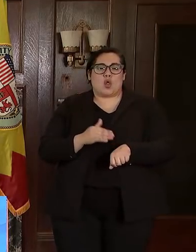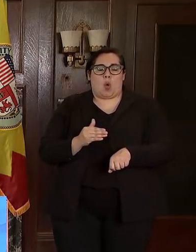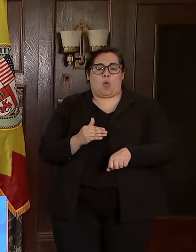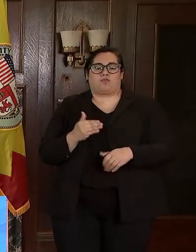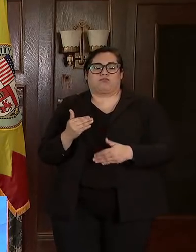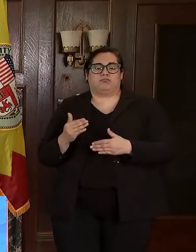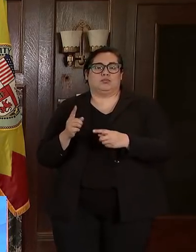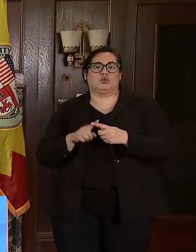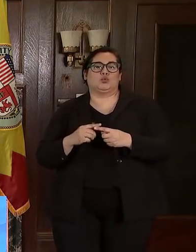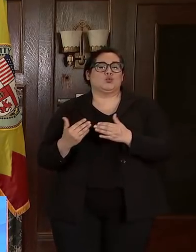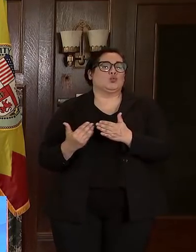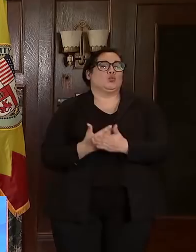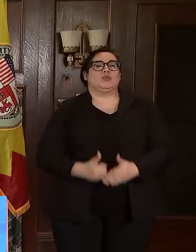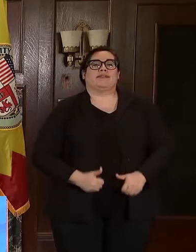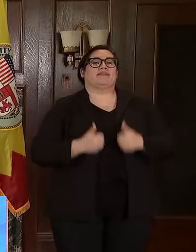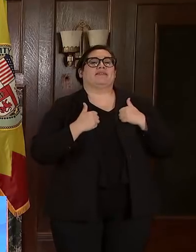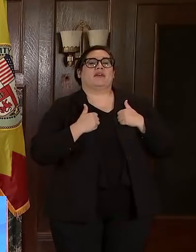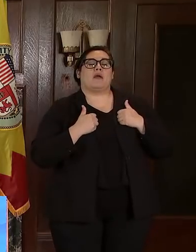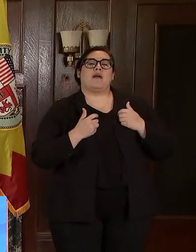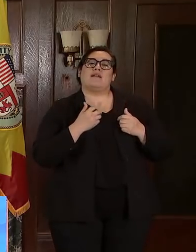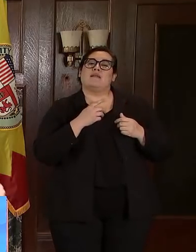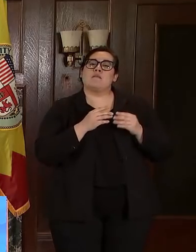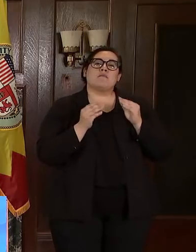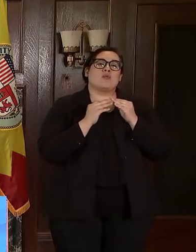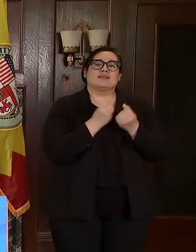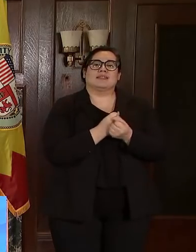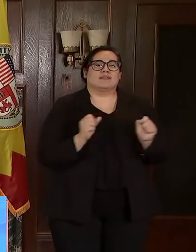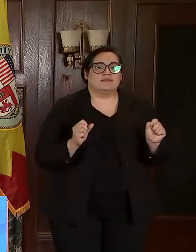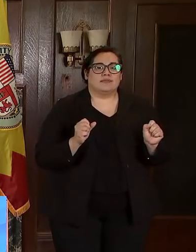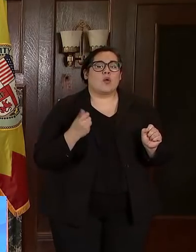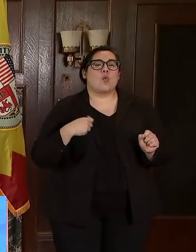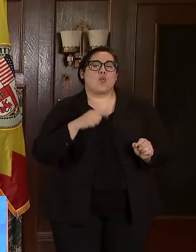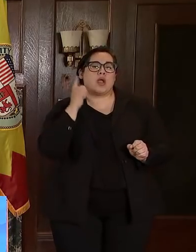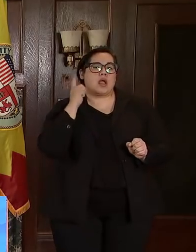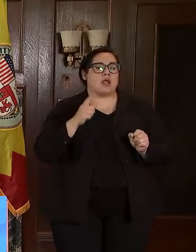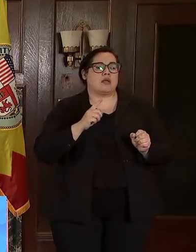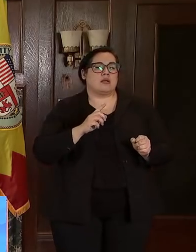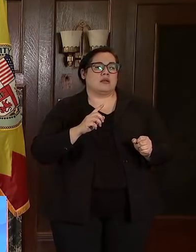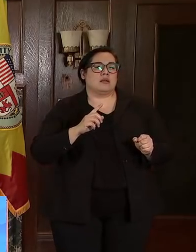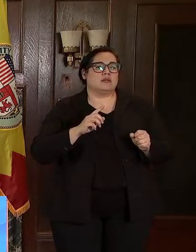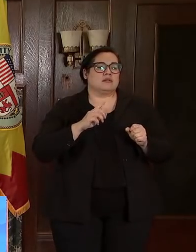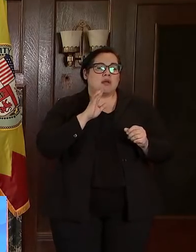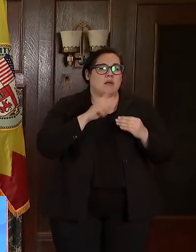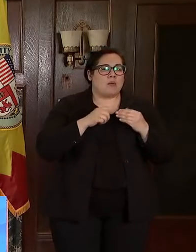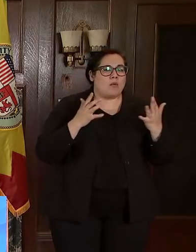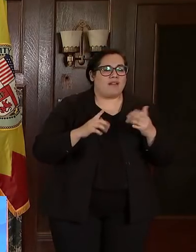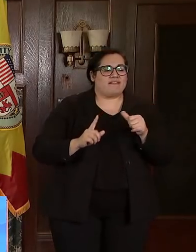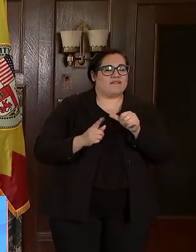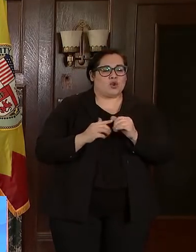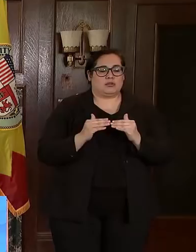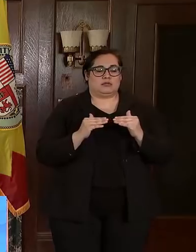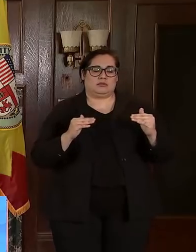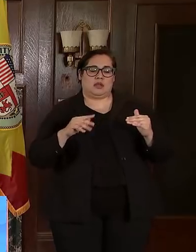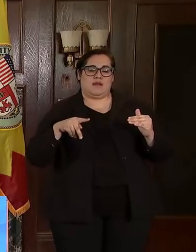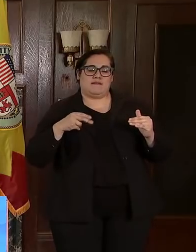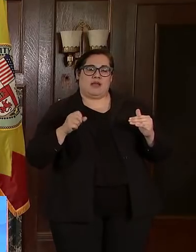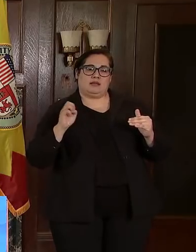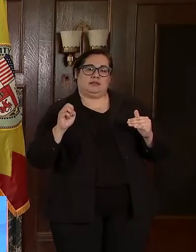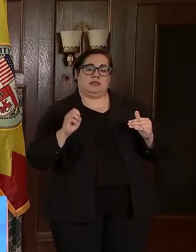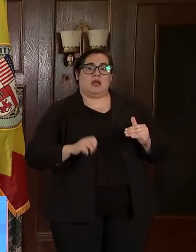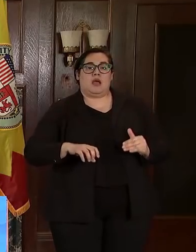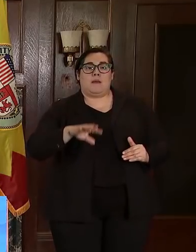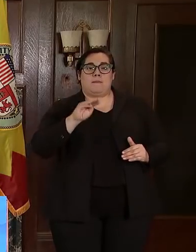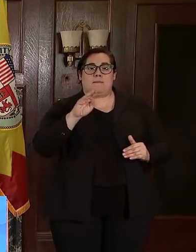nueva realidad que es más segura. Estamos saliendo de la primera fase y el 8 de mayo será